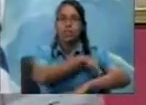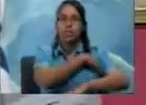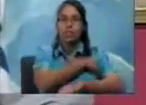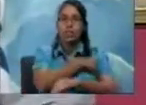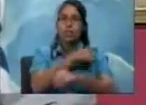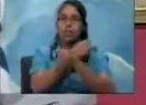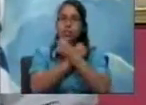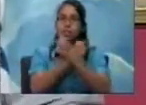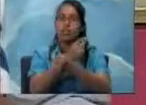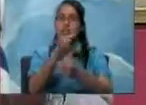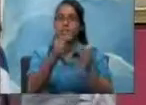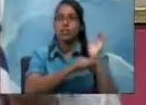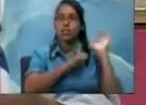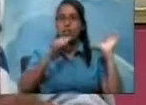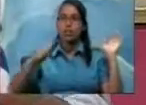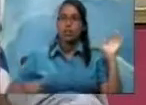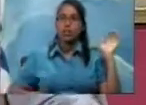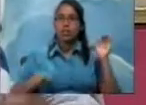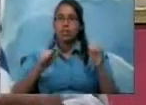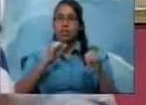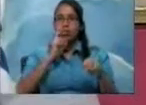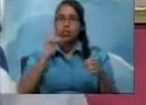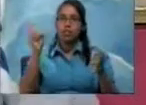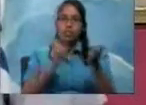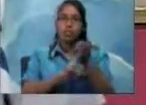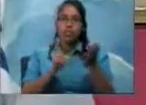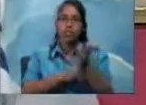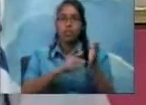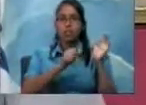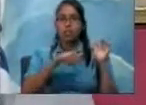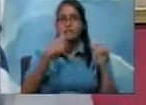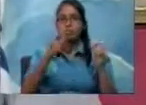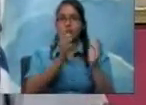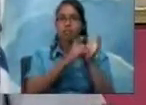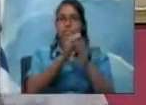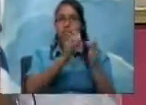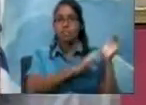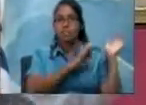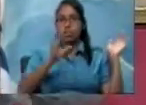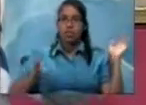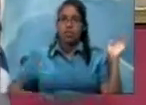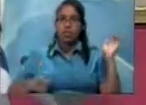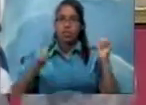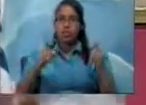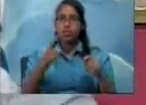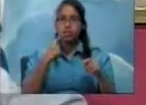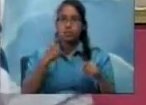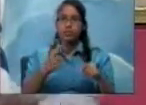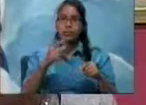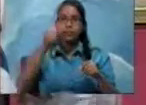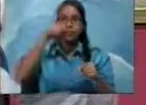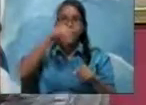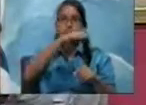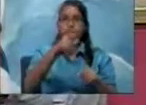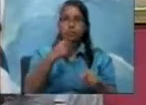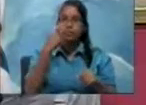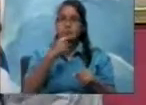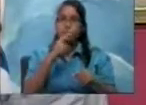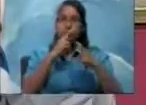amas al Señor Es verdaderamente cuando el señor Jesucristo dijo dio este pueblo de labios me honra más su